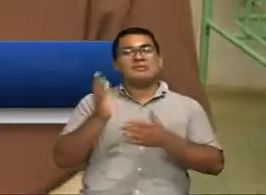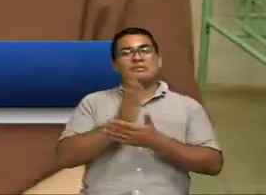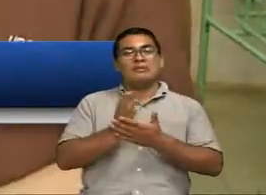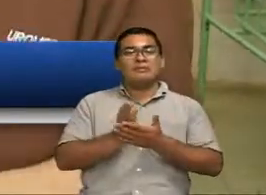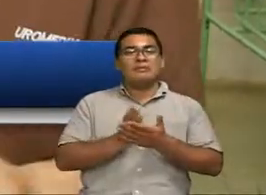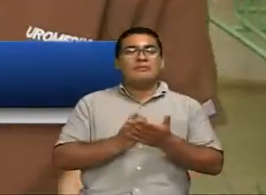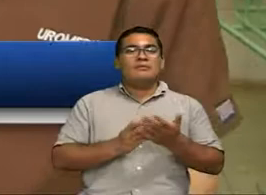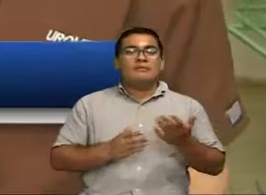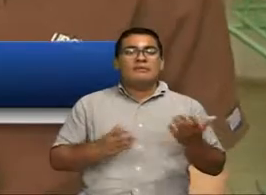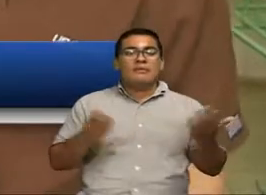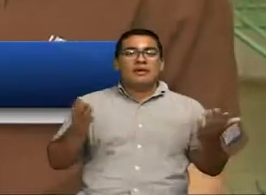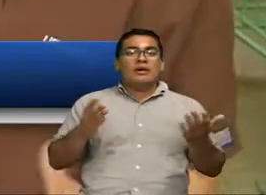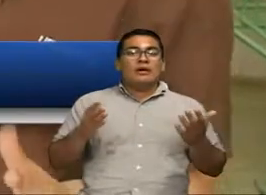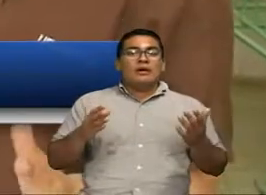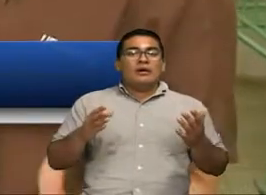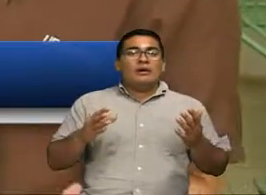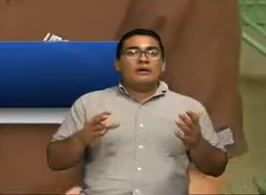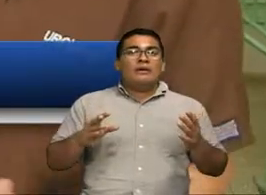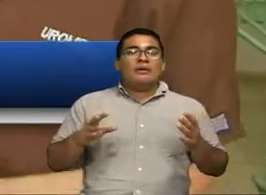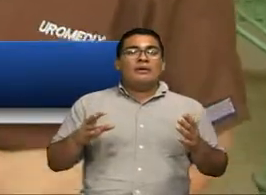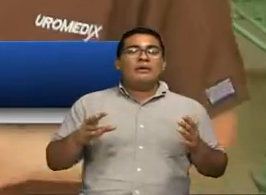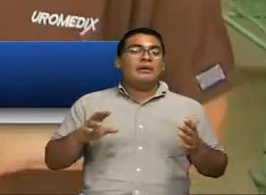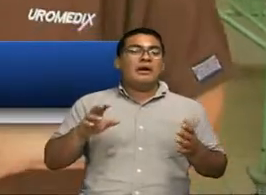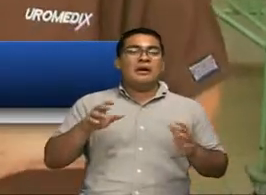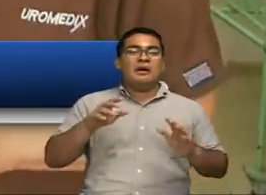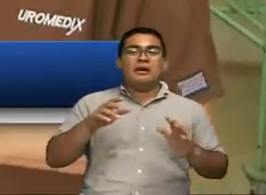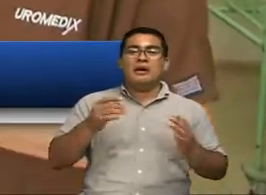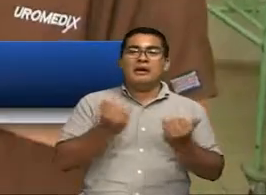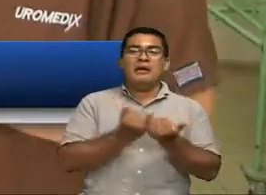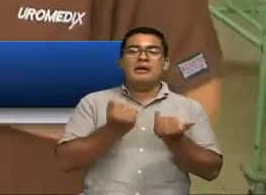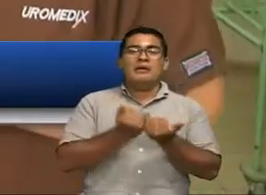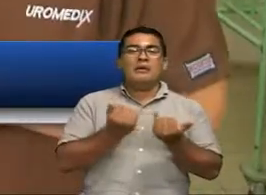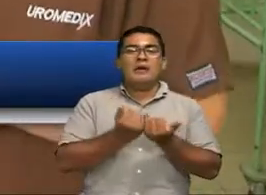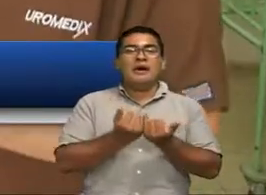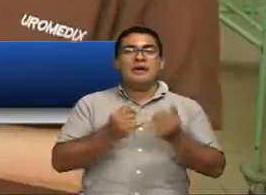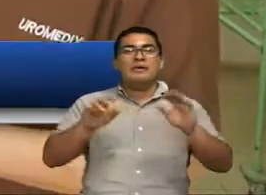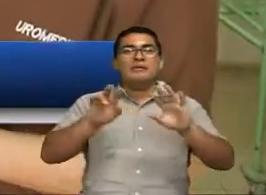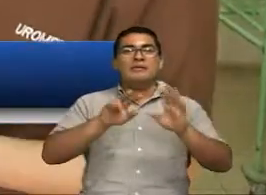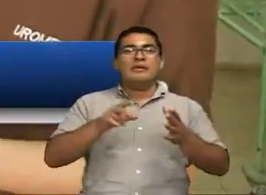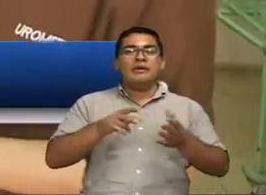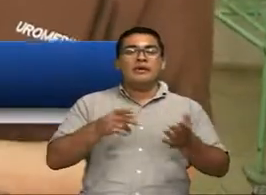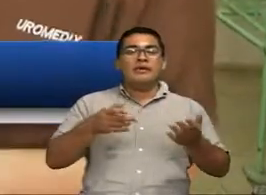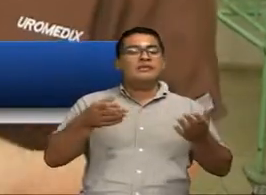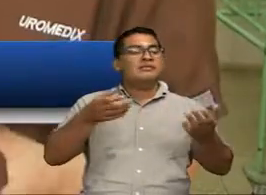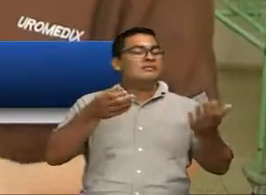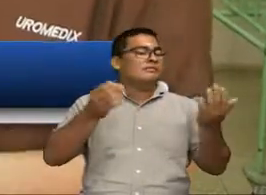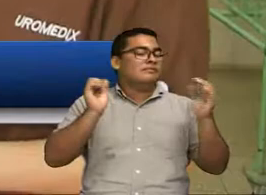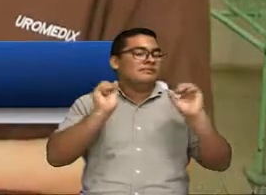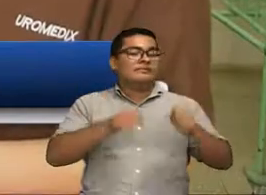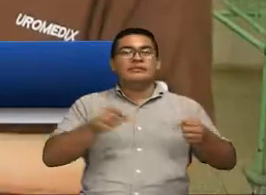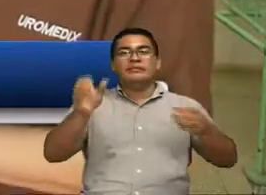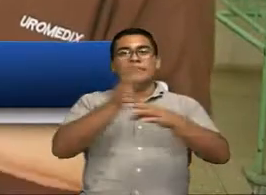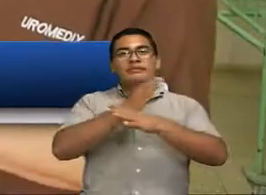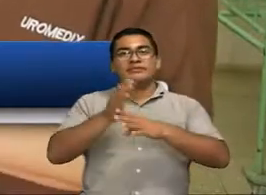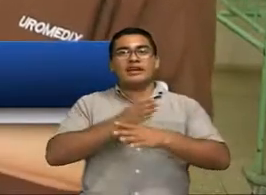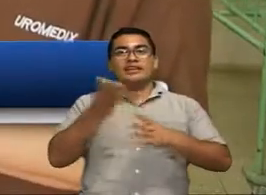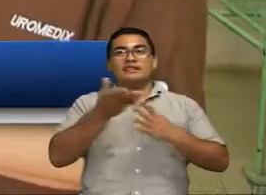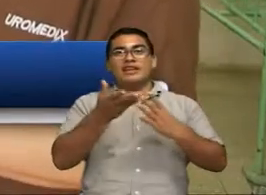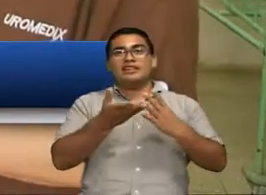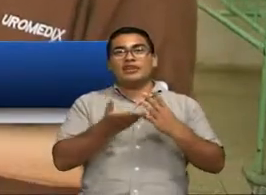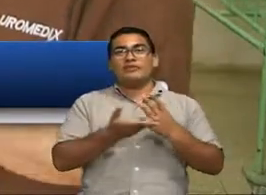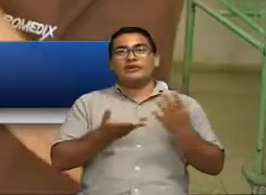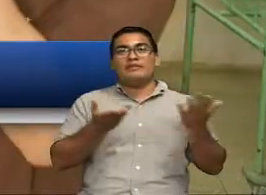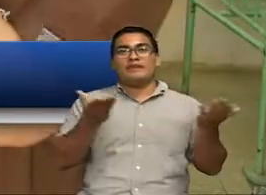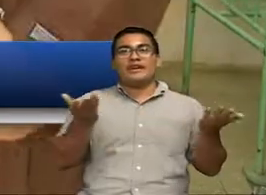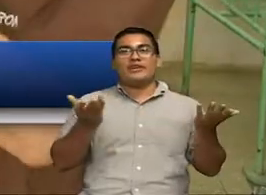así, con un pie apoyado en un lugar y el otro en el piso. Entonces es diferente, no solamente